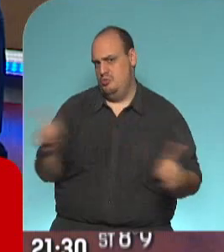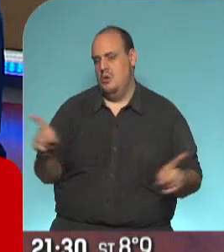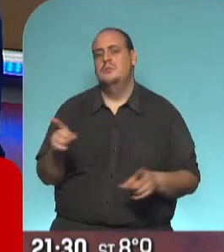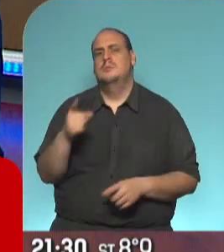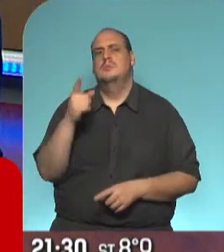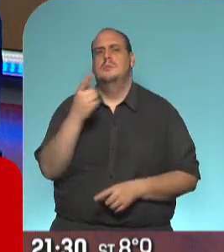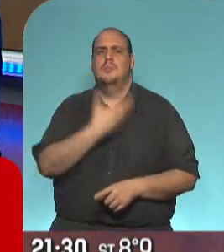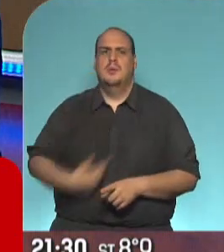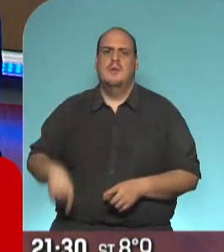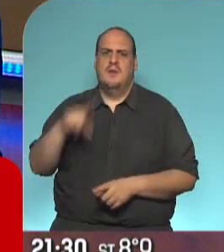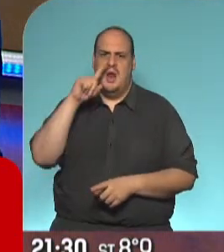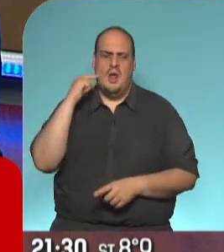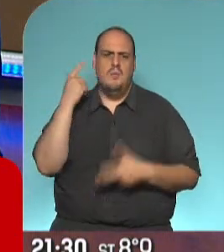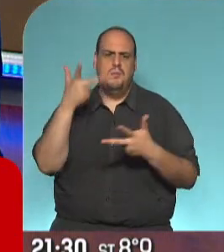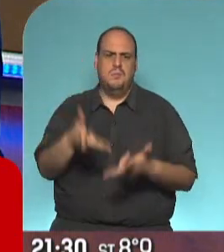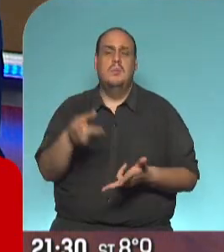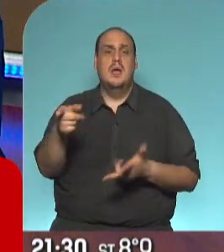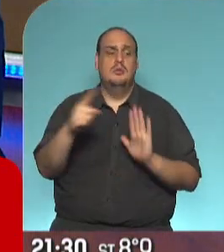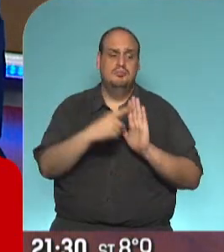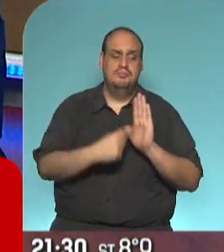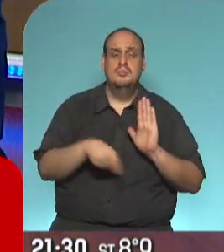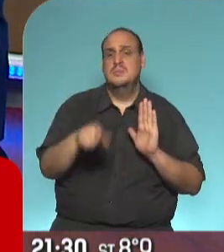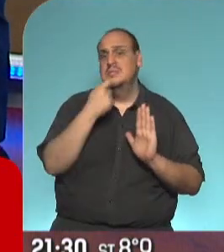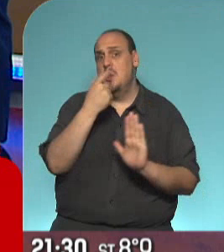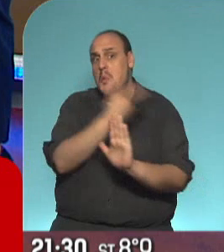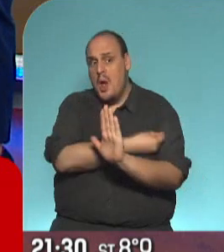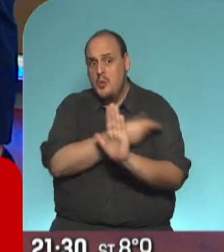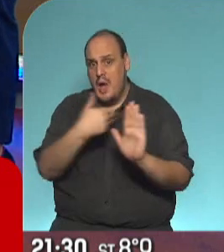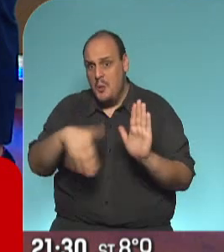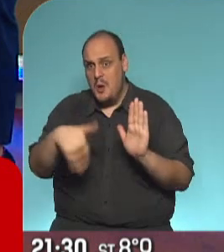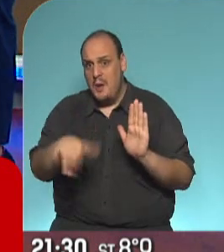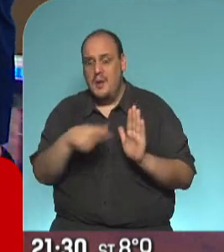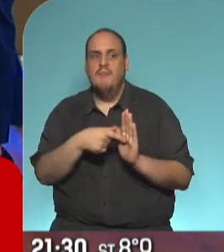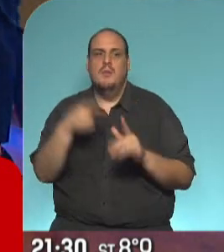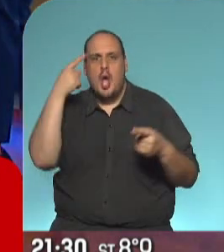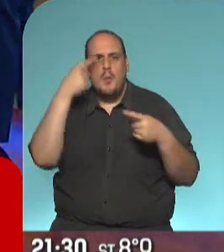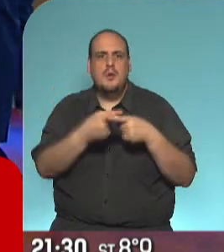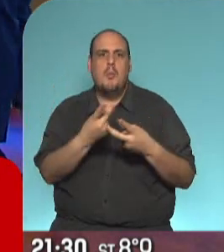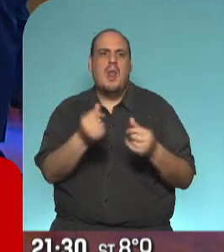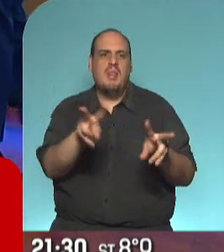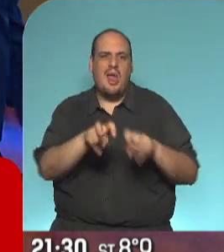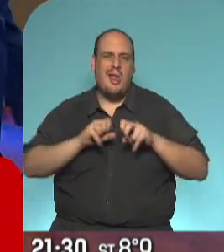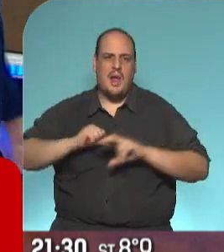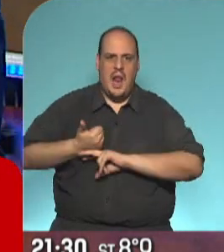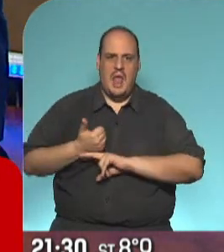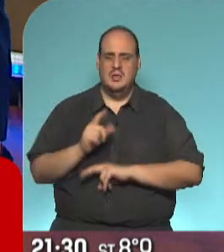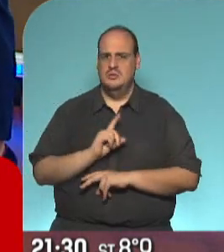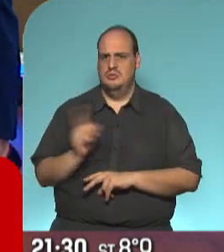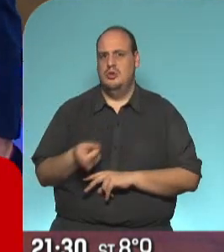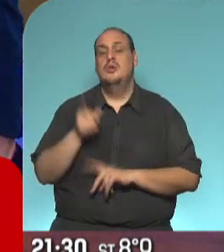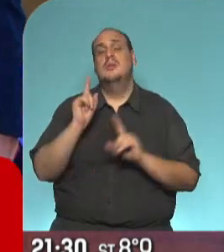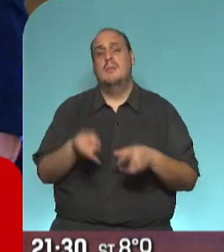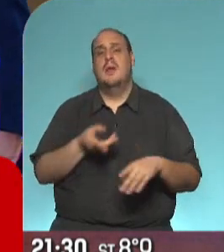Alberto Fernández dijo que los principios que van a regir a la hora de ponernos la vacuna es que no sea con fines de lucro, por supuesto, claro, y que sea